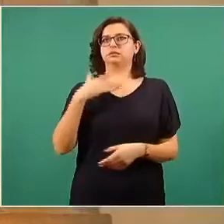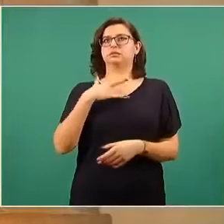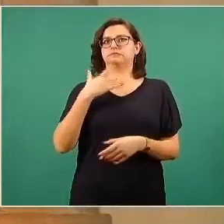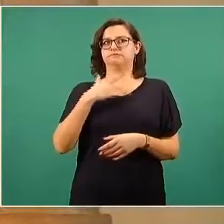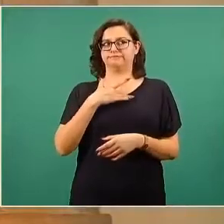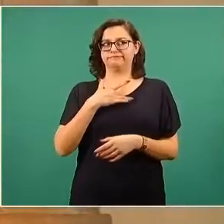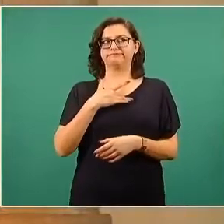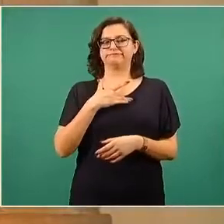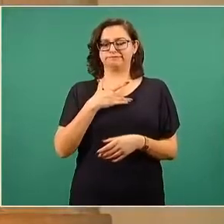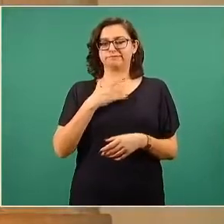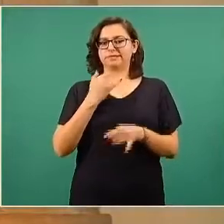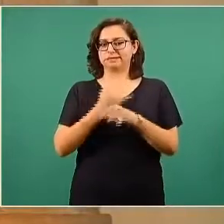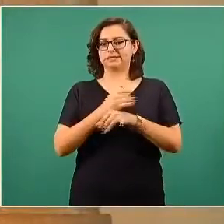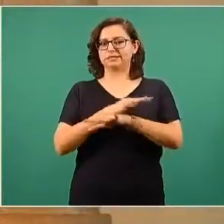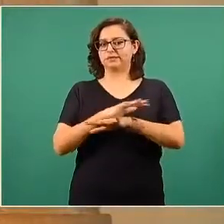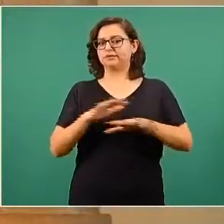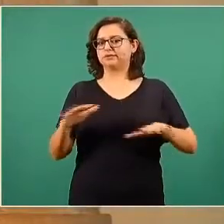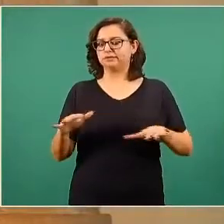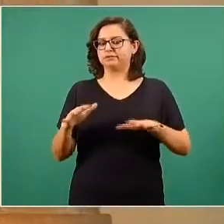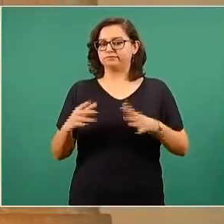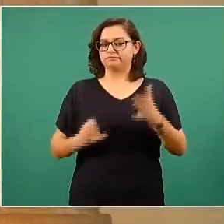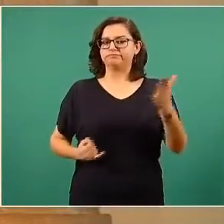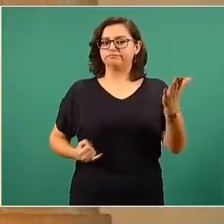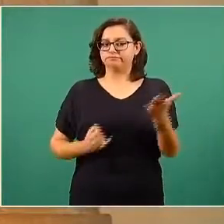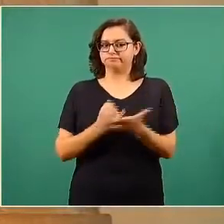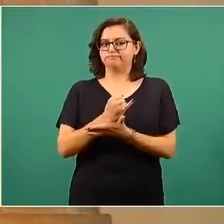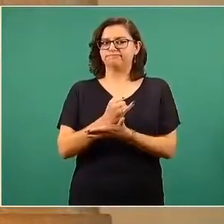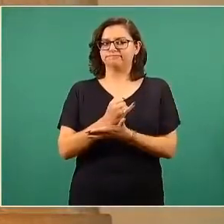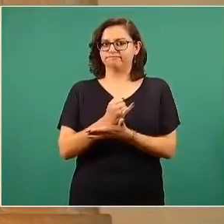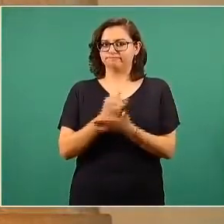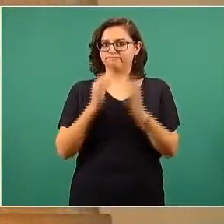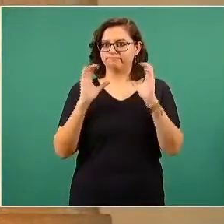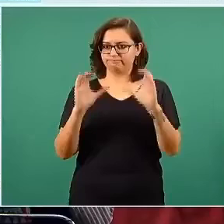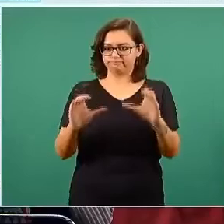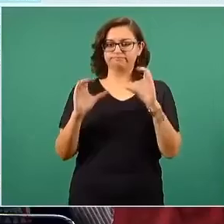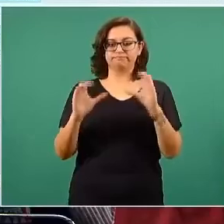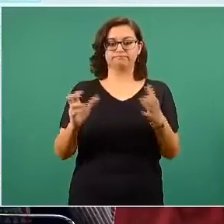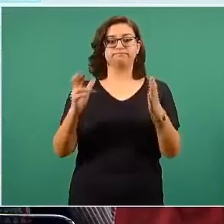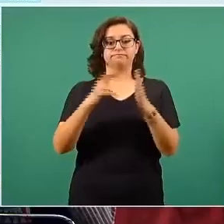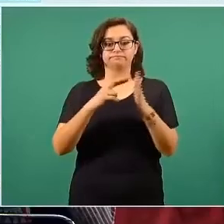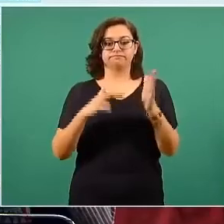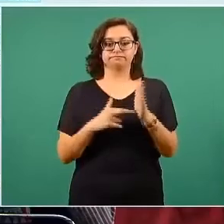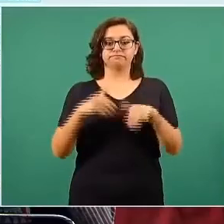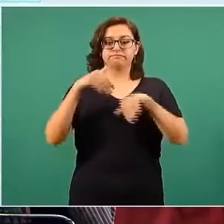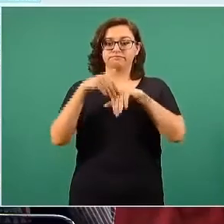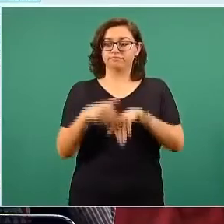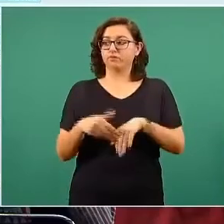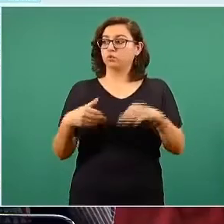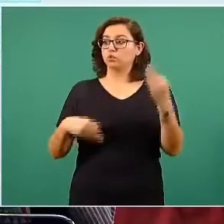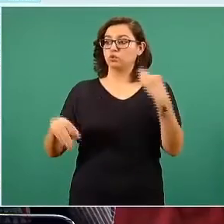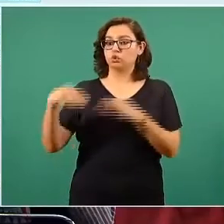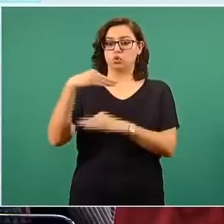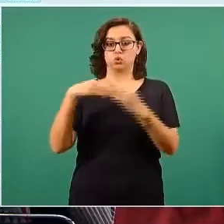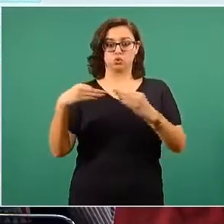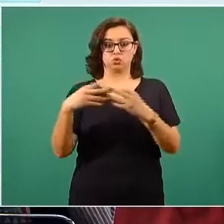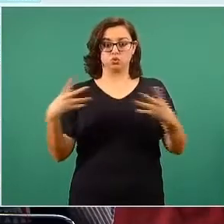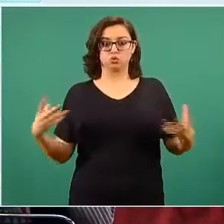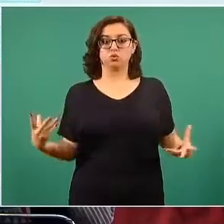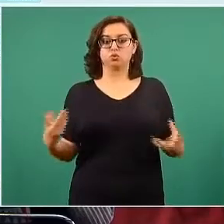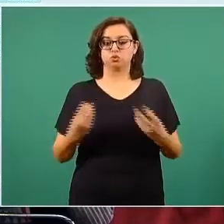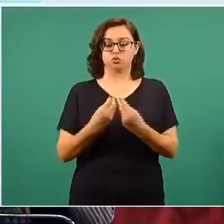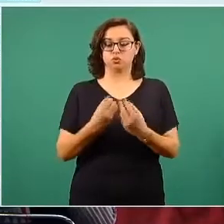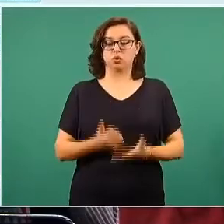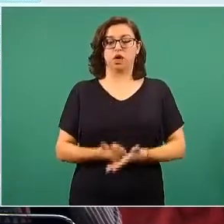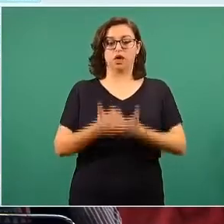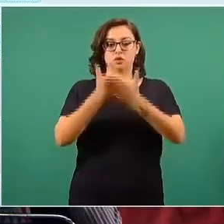esta información y entonces puedan tomar las decisiones y contribuir de manera colectiva a disminuir un